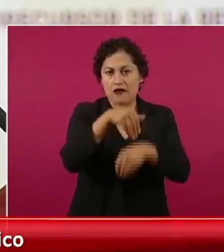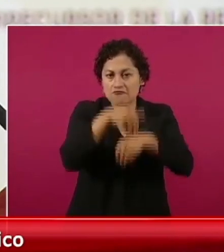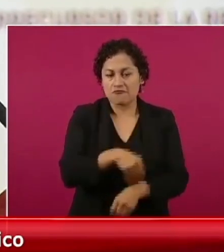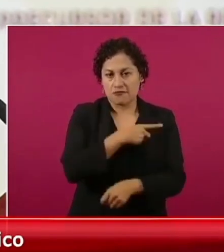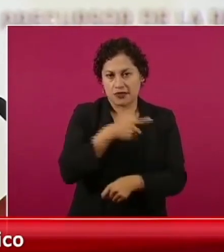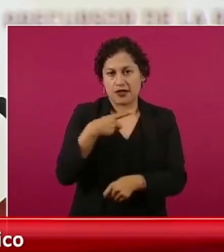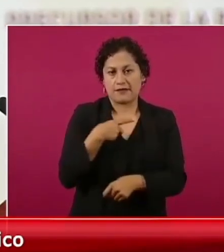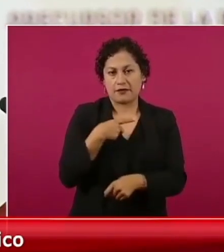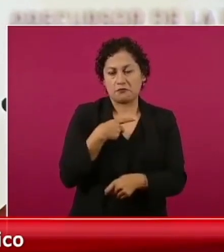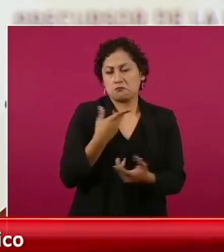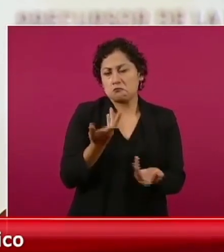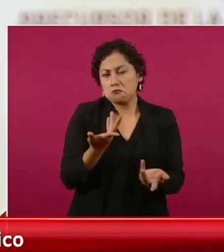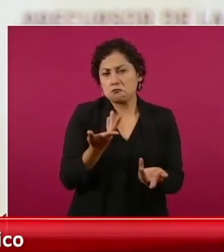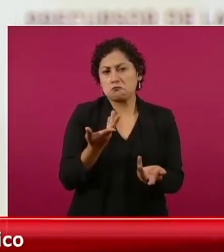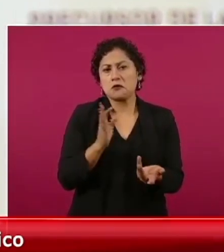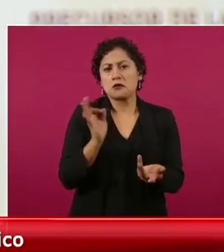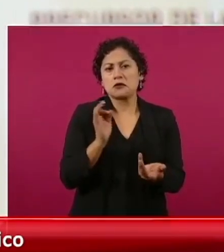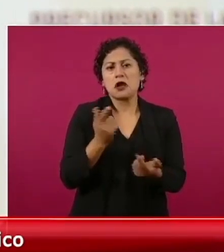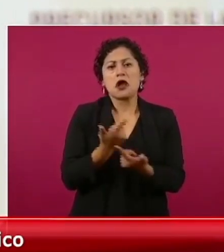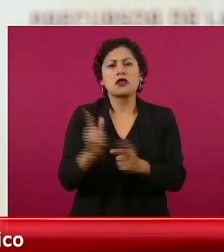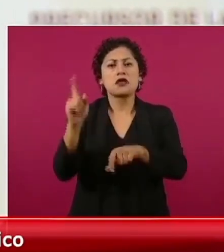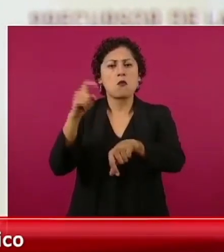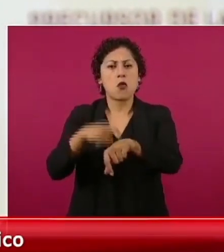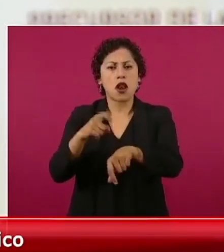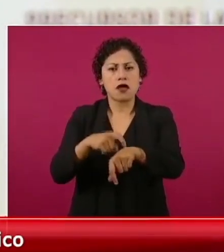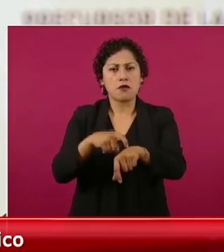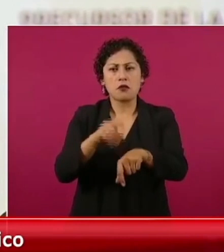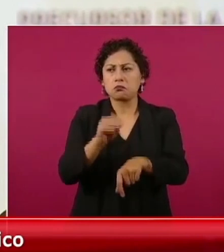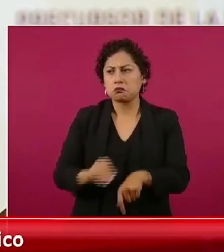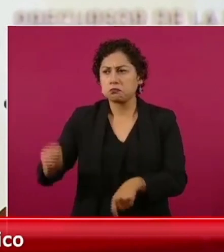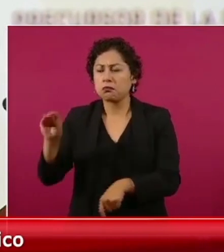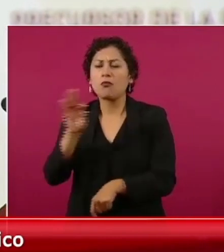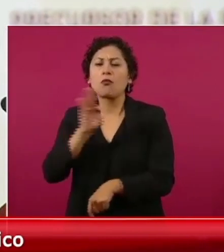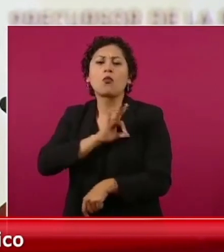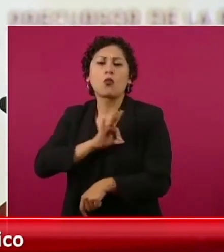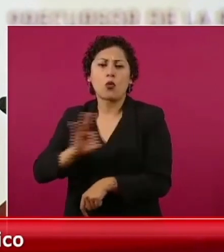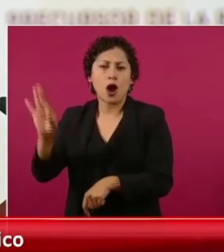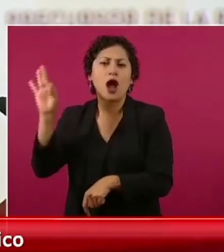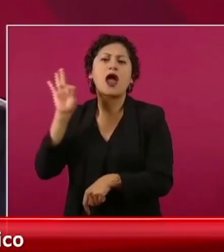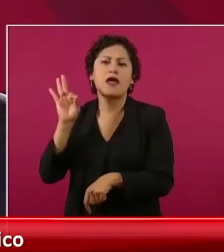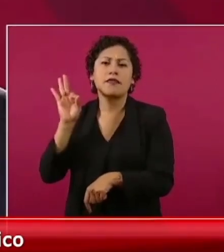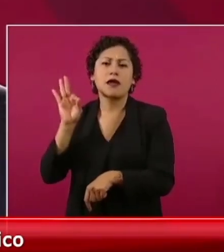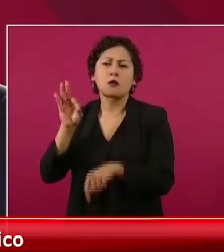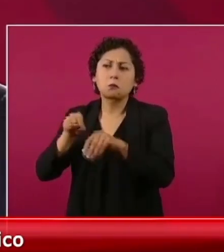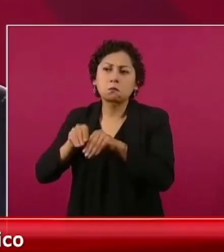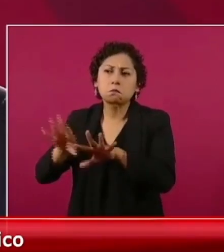pueden hacer